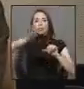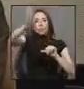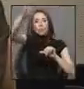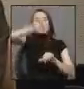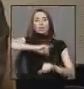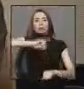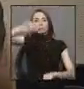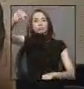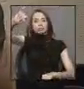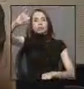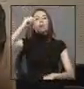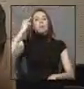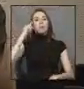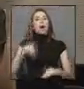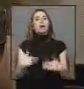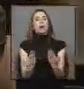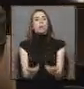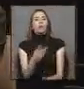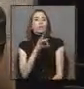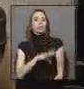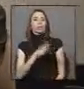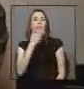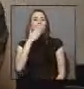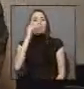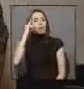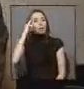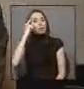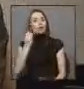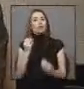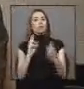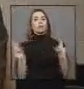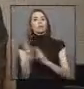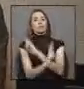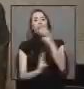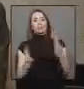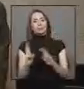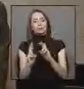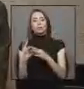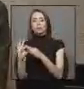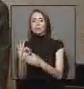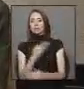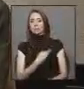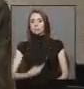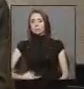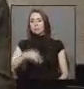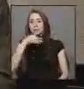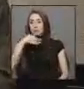sustentable en el tiempo para darle a Chile una mejor proyección en su convivencia. Gracias, presidente. He dicho.